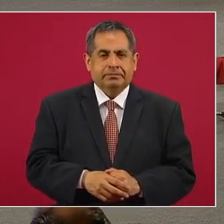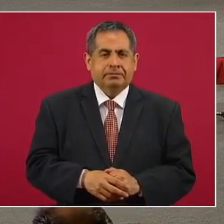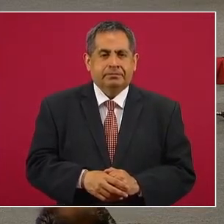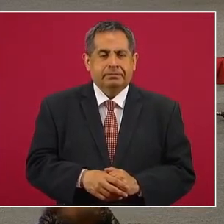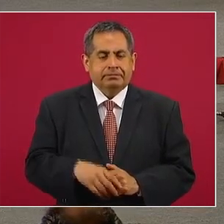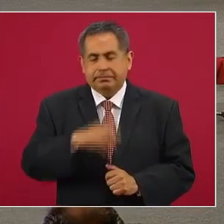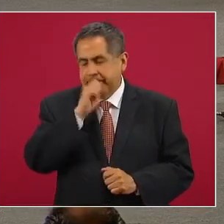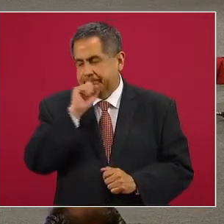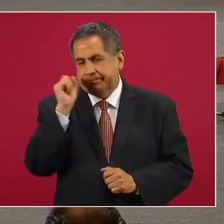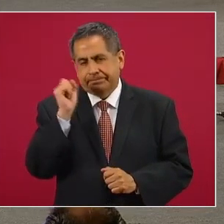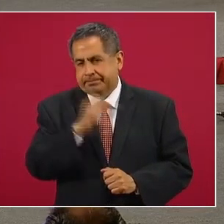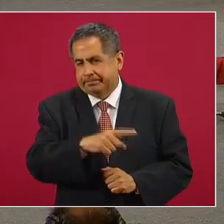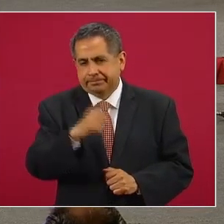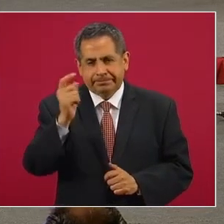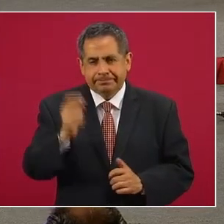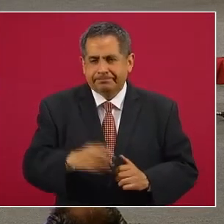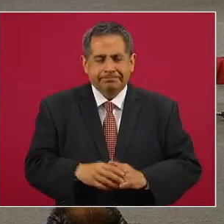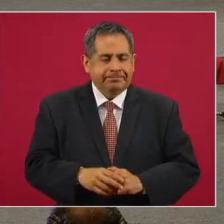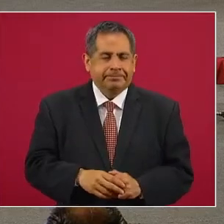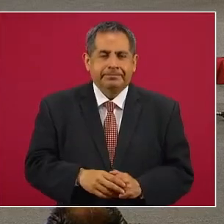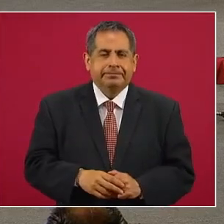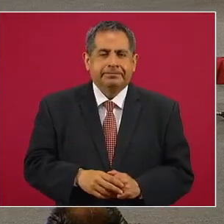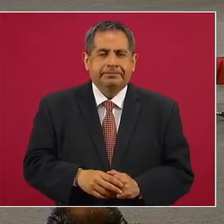Lo mismo.